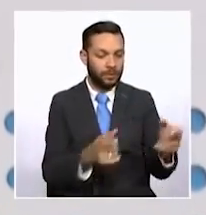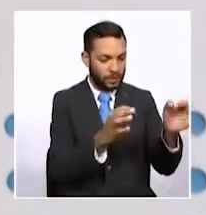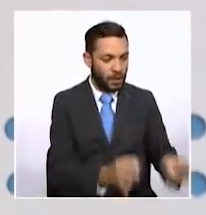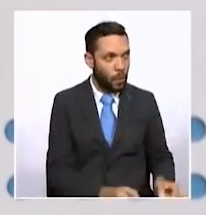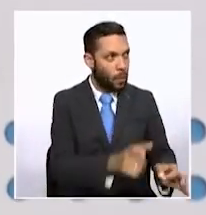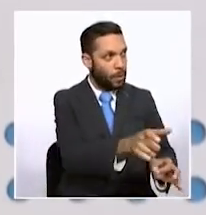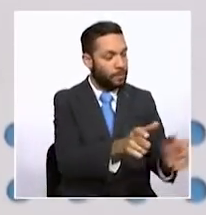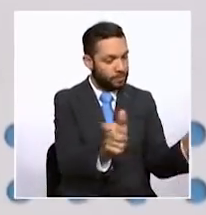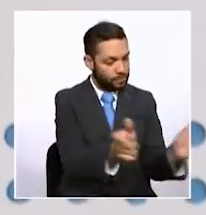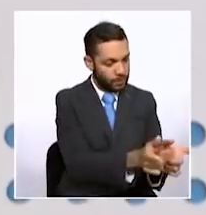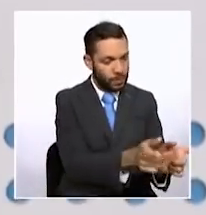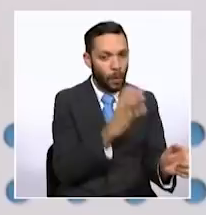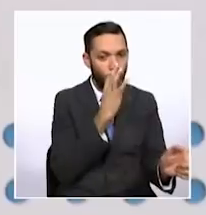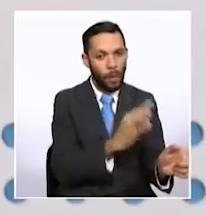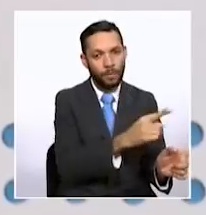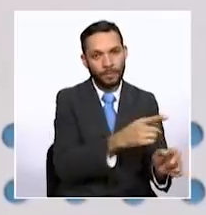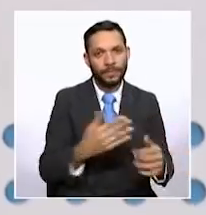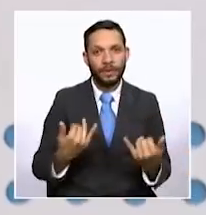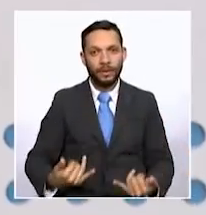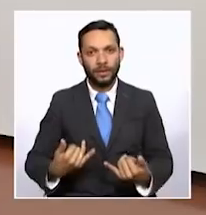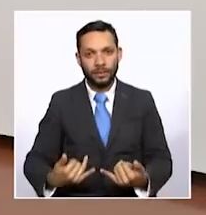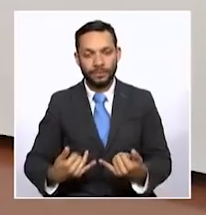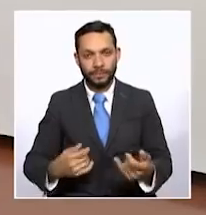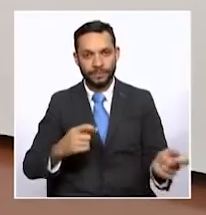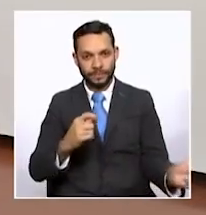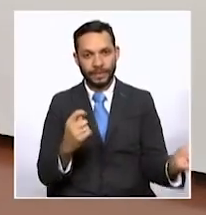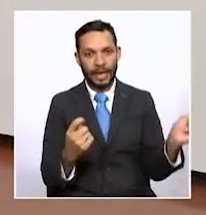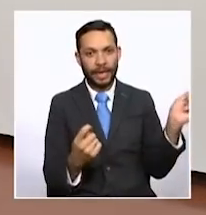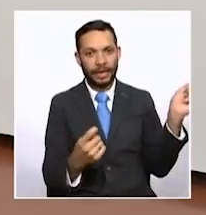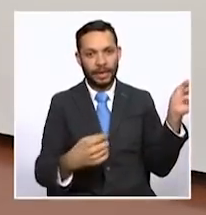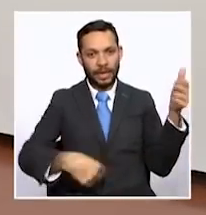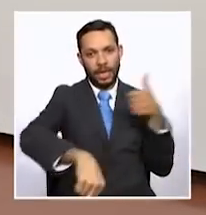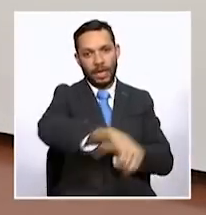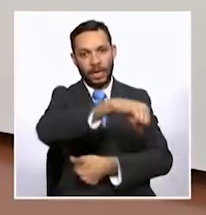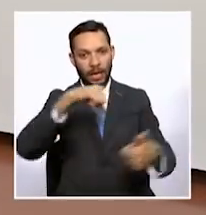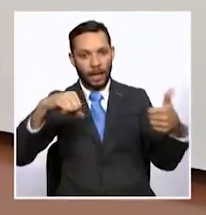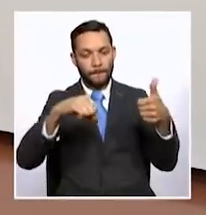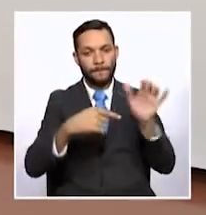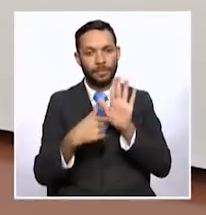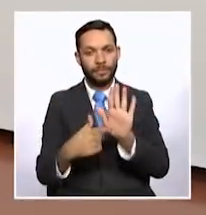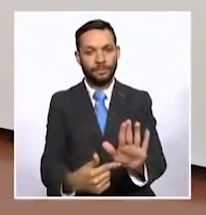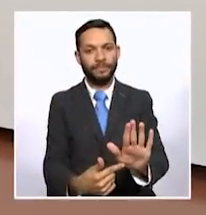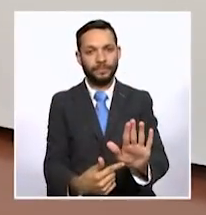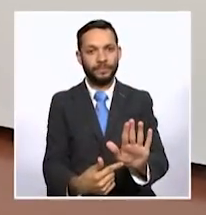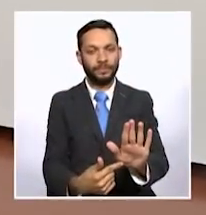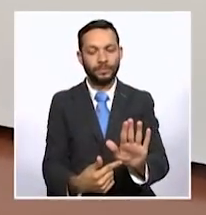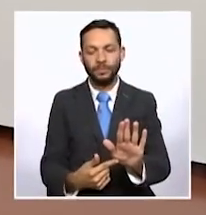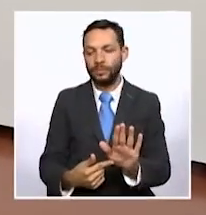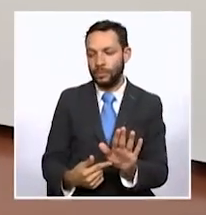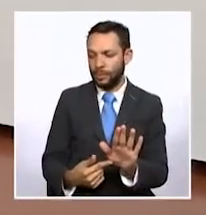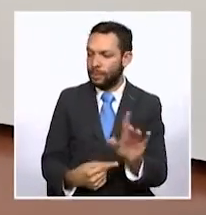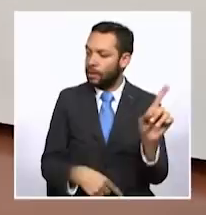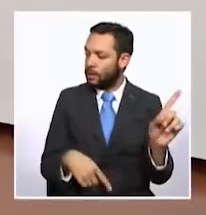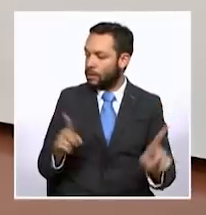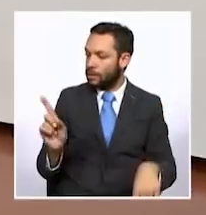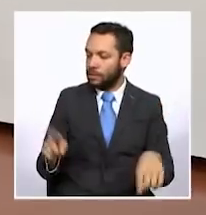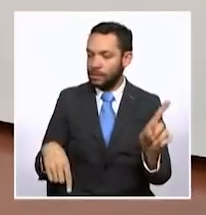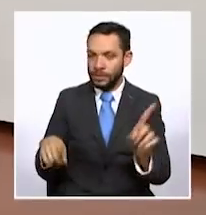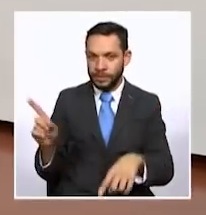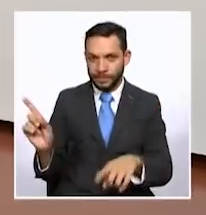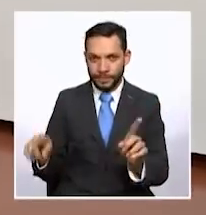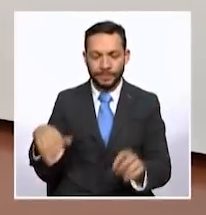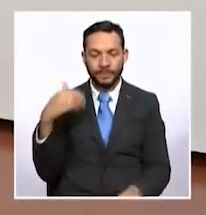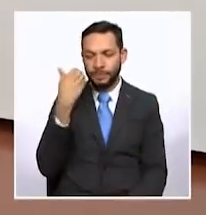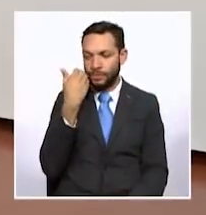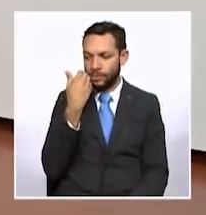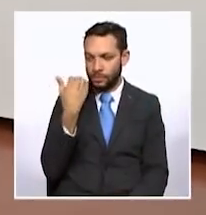masculina, tamaño real. Bueno, vamos a voltear, como si estuviera dando la espalda entonces. Y hay una enfermedad que es muy frecuente, que es el